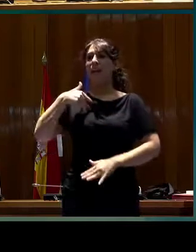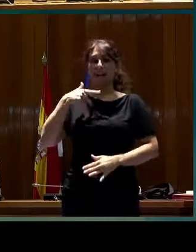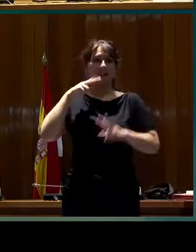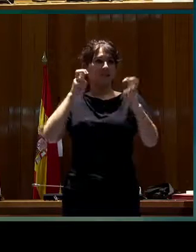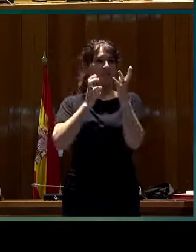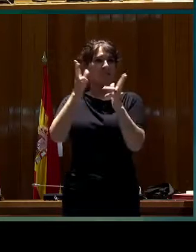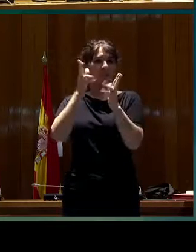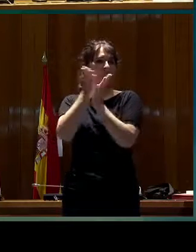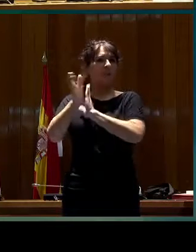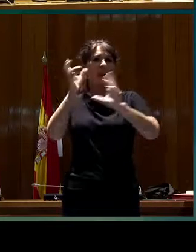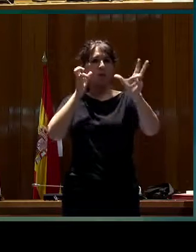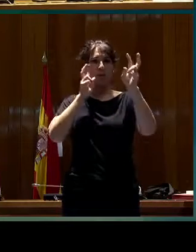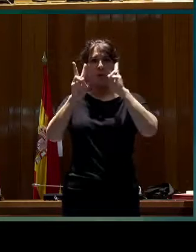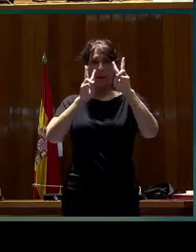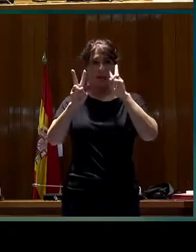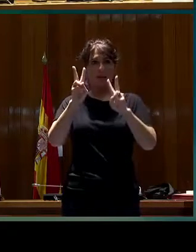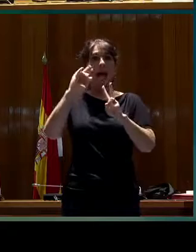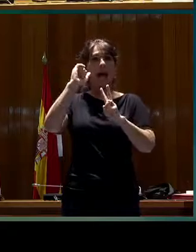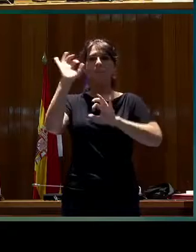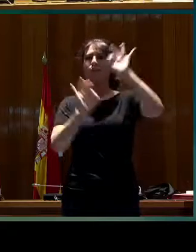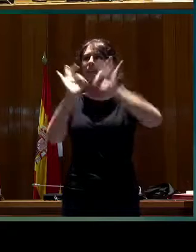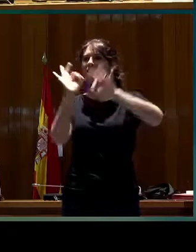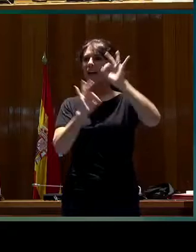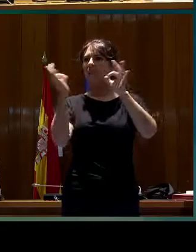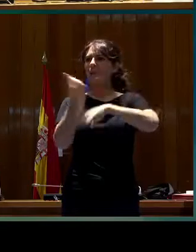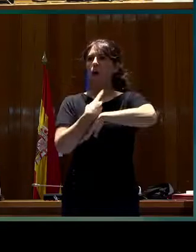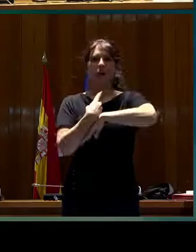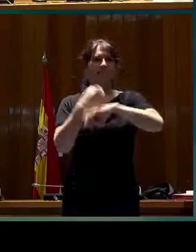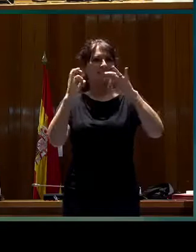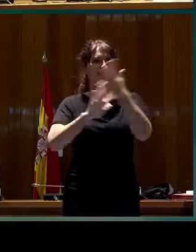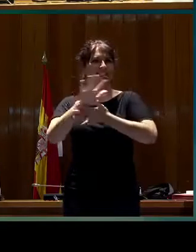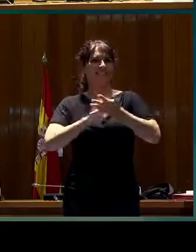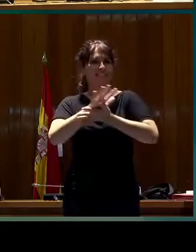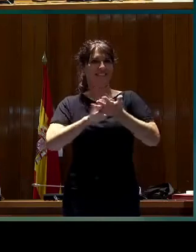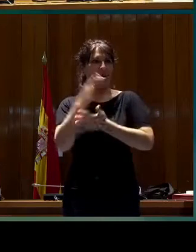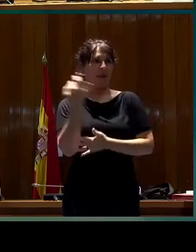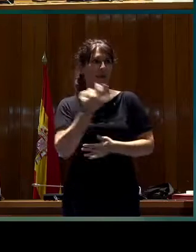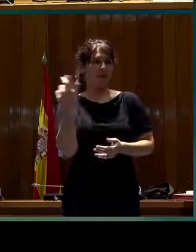establece unas cuotas de emisiones en lengua de signos. Es una ley